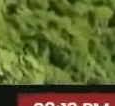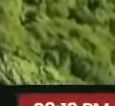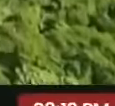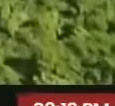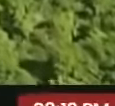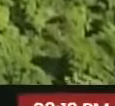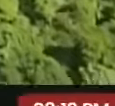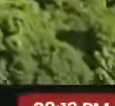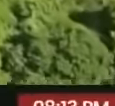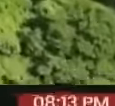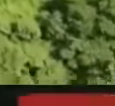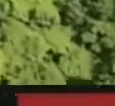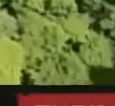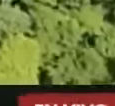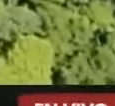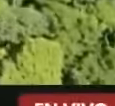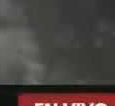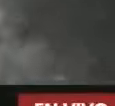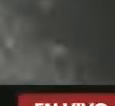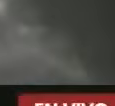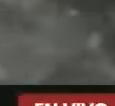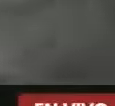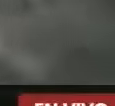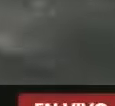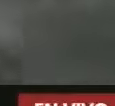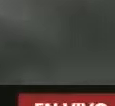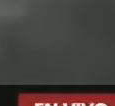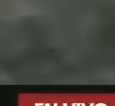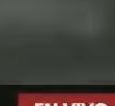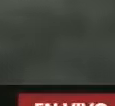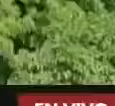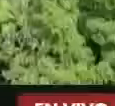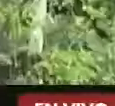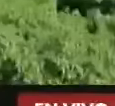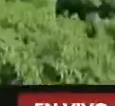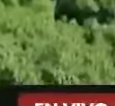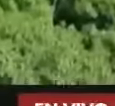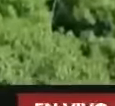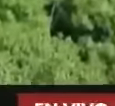para experiencias más extremas deben recorrer el Salto del Chorrerón.